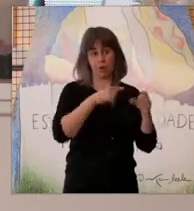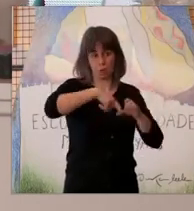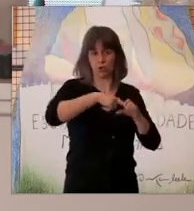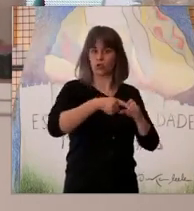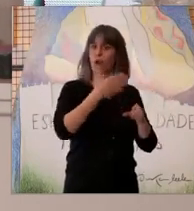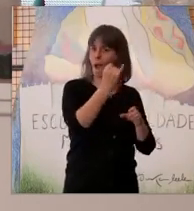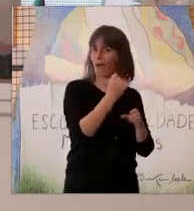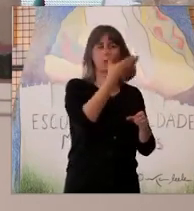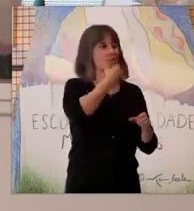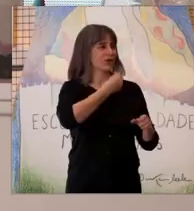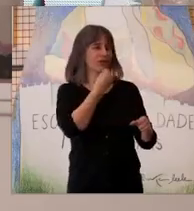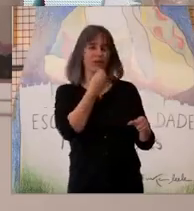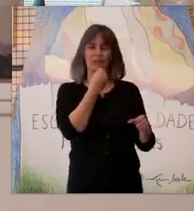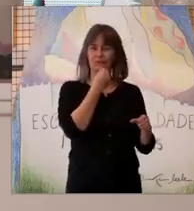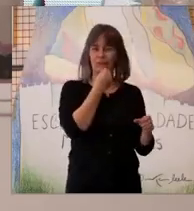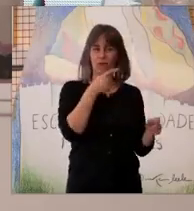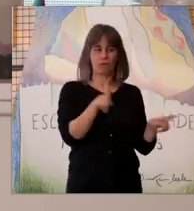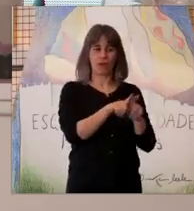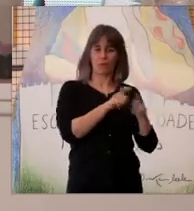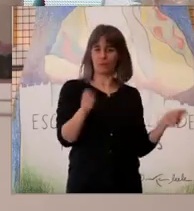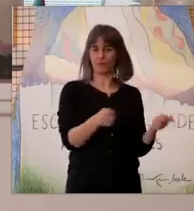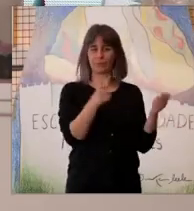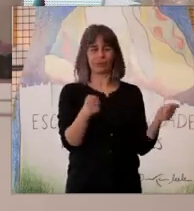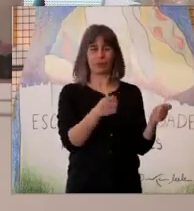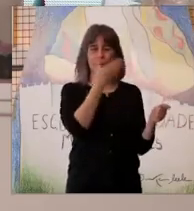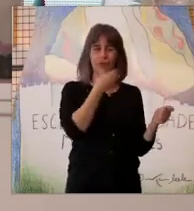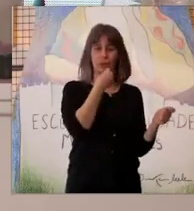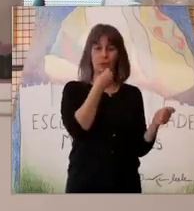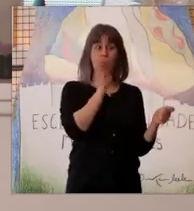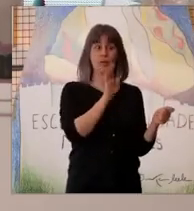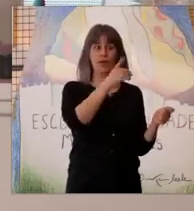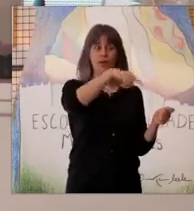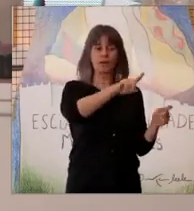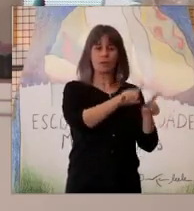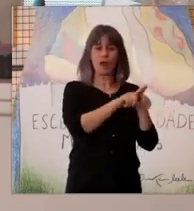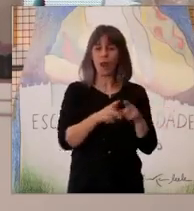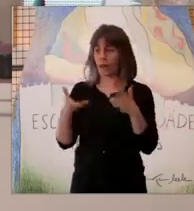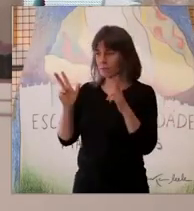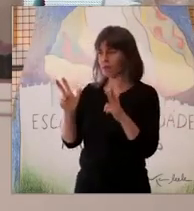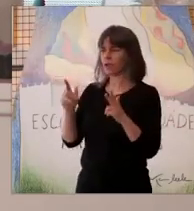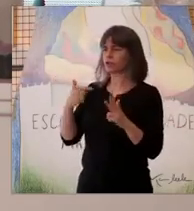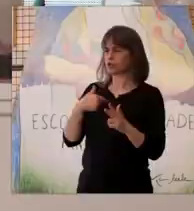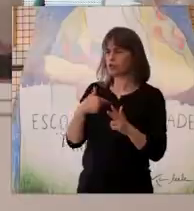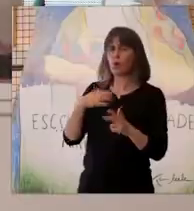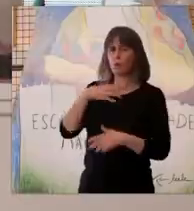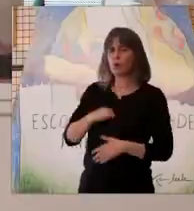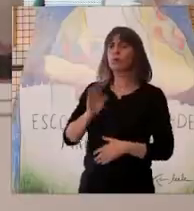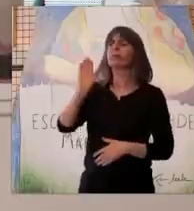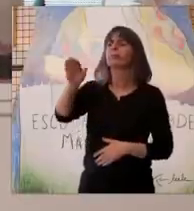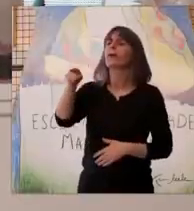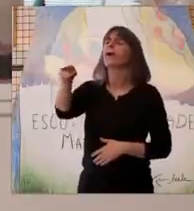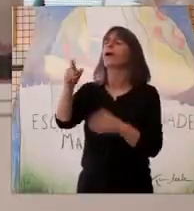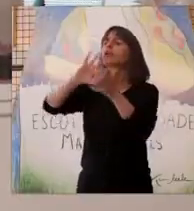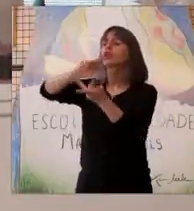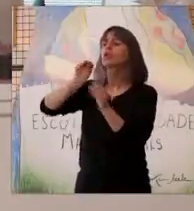se ve bonito pero muchas de ellas no tiene la facilidad de decir Oye esta noticia que has hecho no tiene perspectiva hoy estás incurriendo